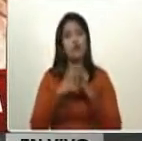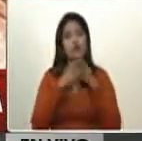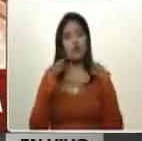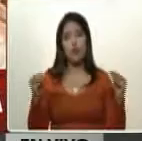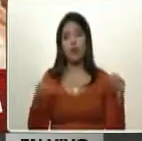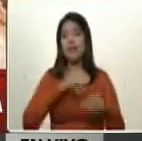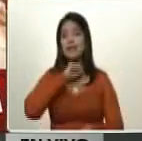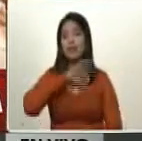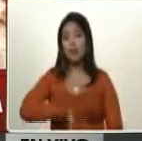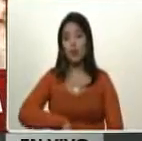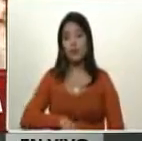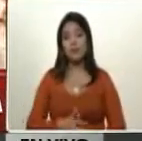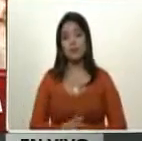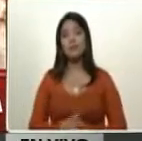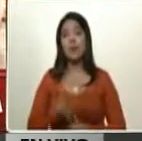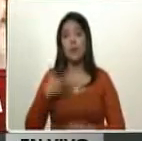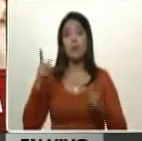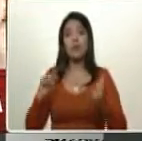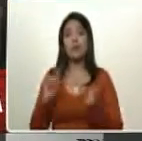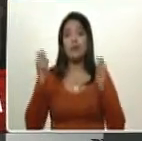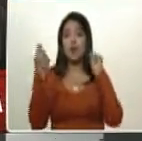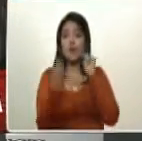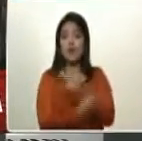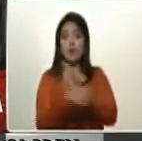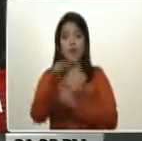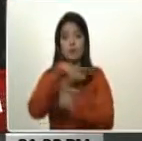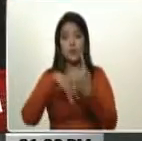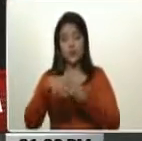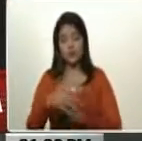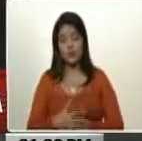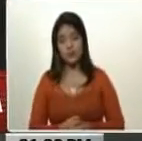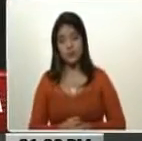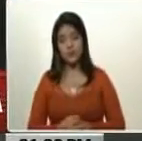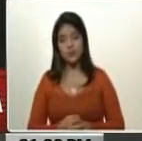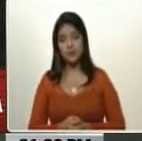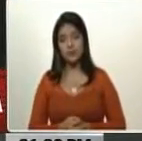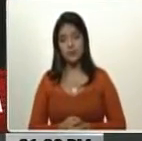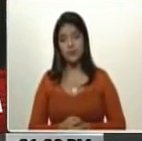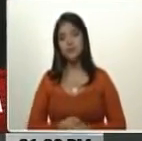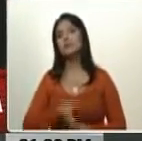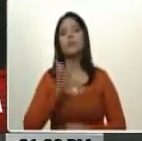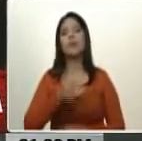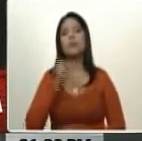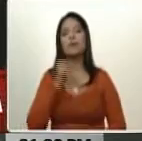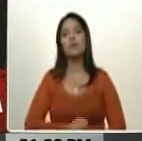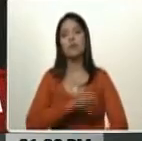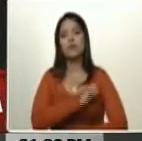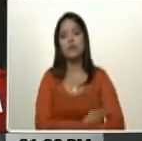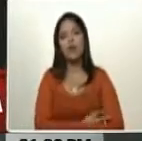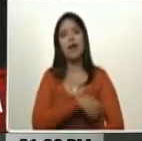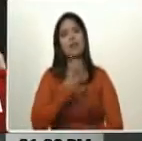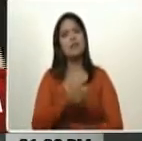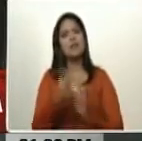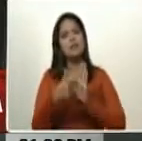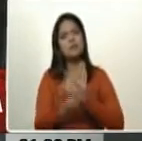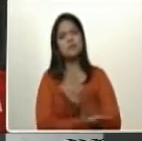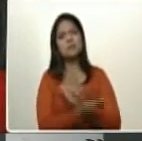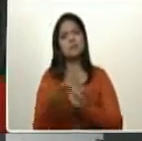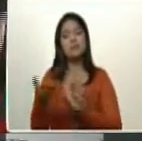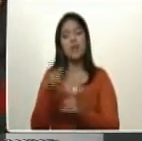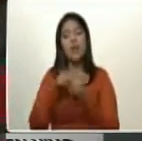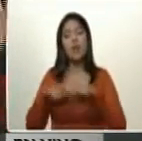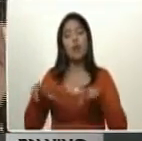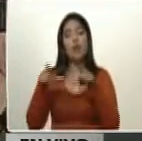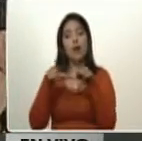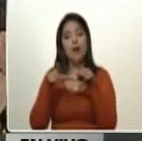de la historia y la geografía para transformar la realidad. Es además la concepción que tiene precisamente el